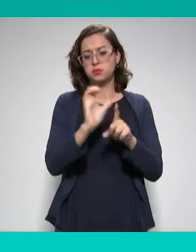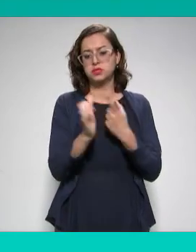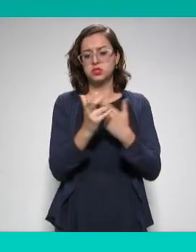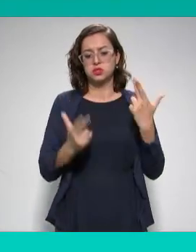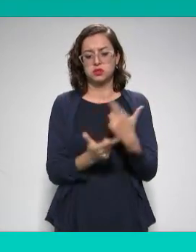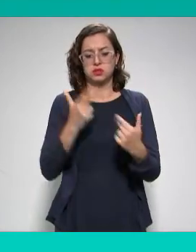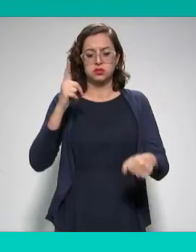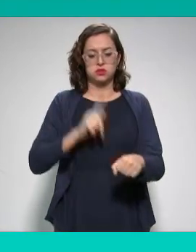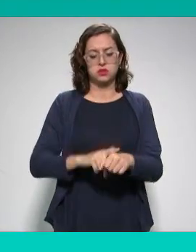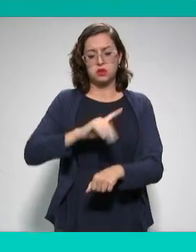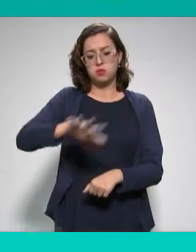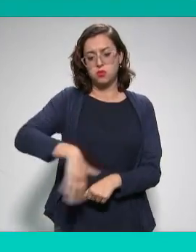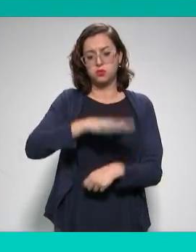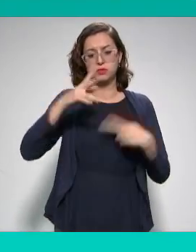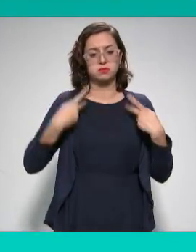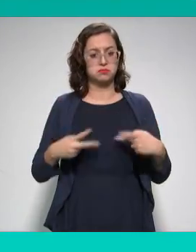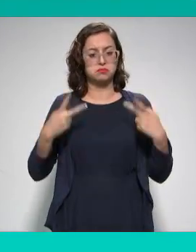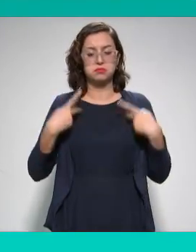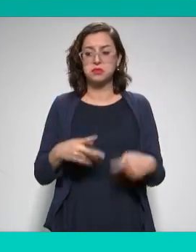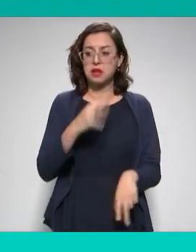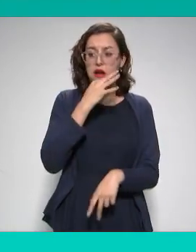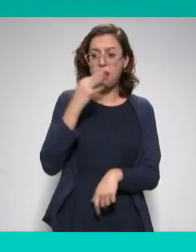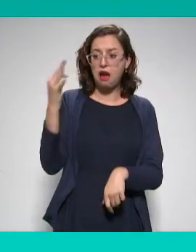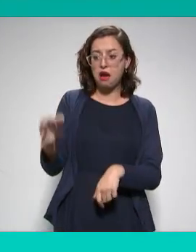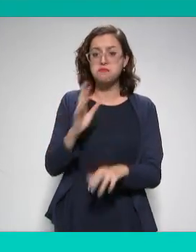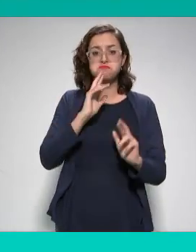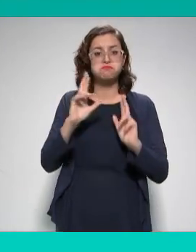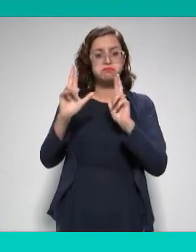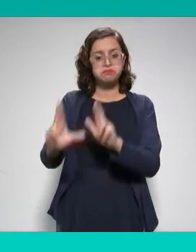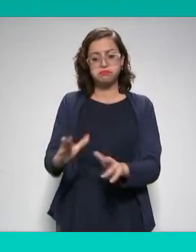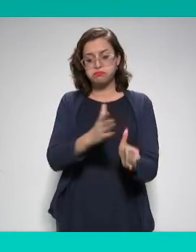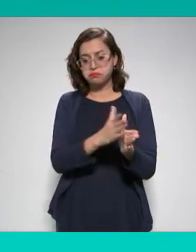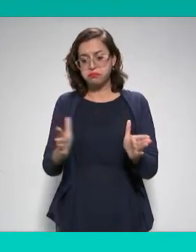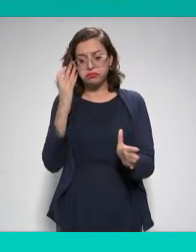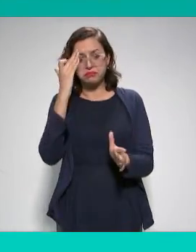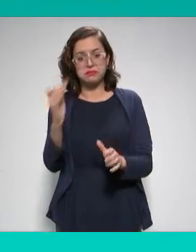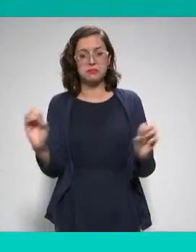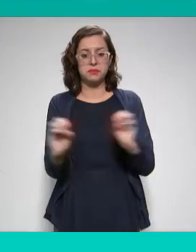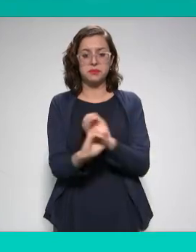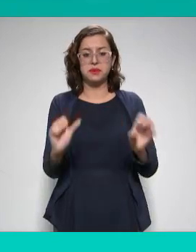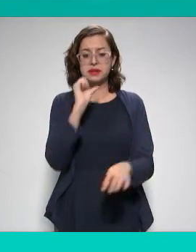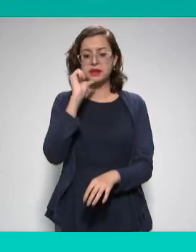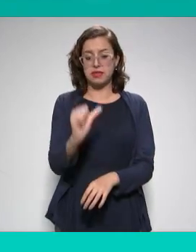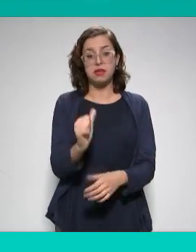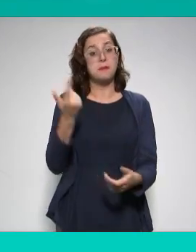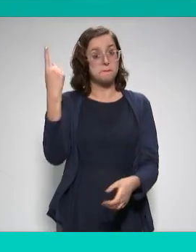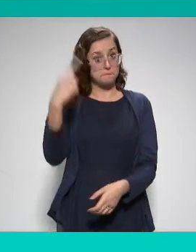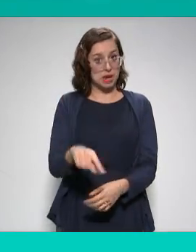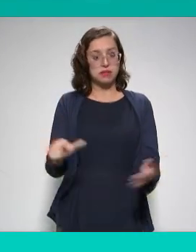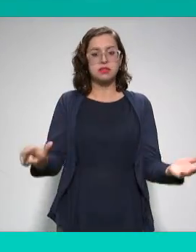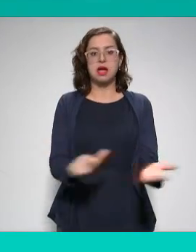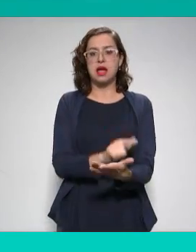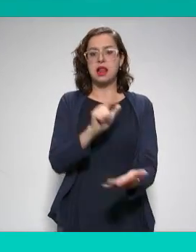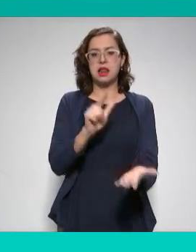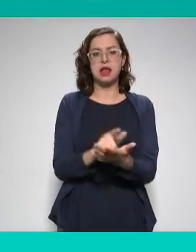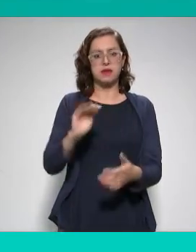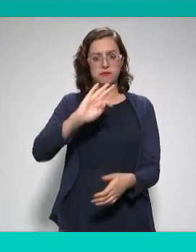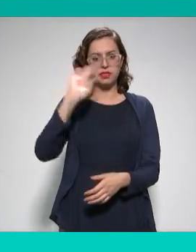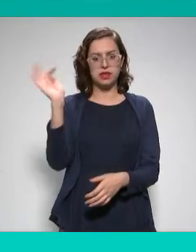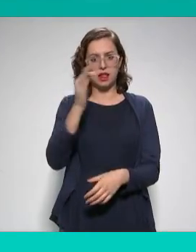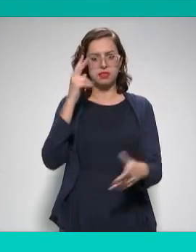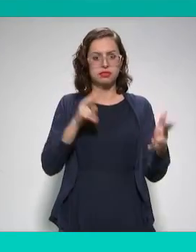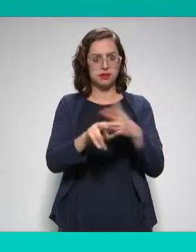búsqueda de personas no notificó la respuesta en el plazo previsto por la ley federal de transparencia y acceso a la información